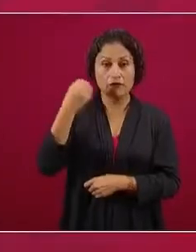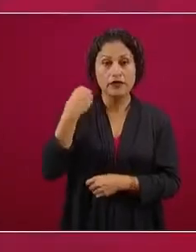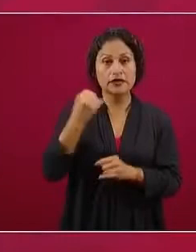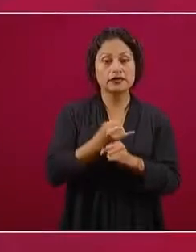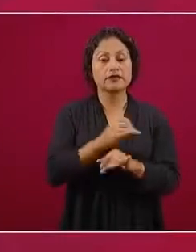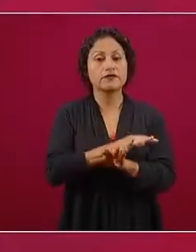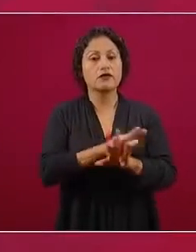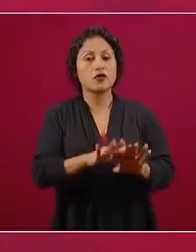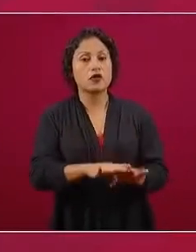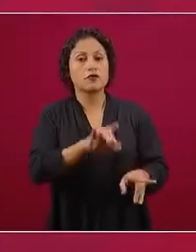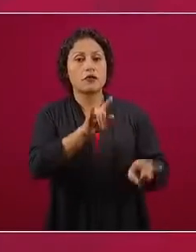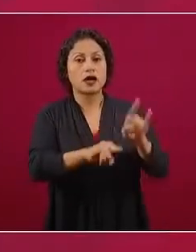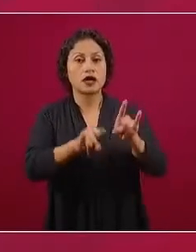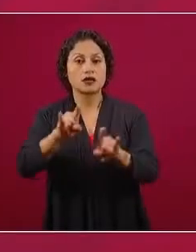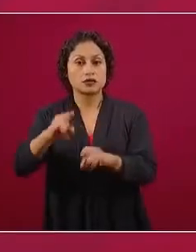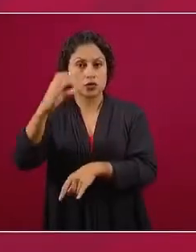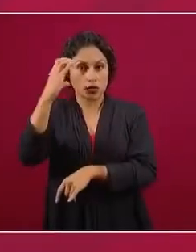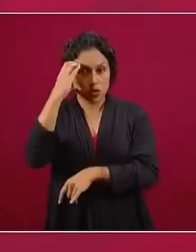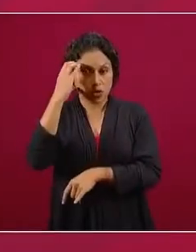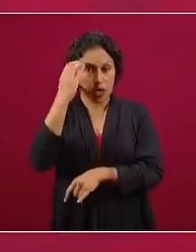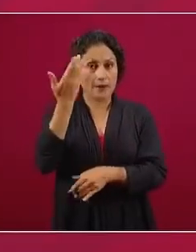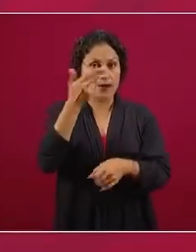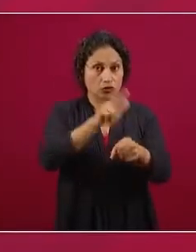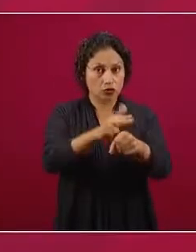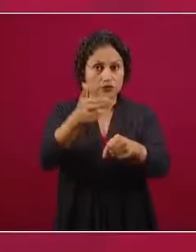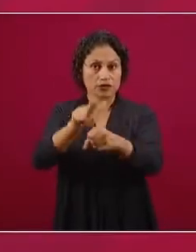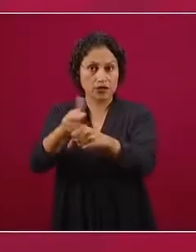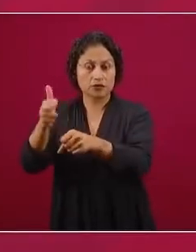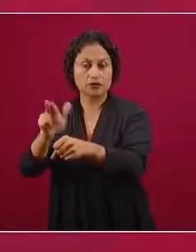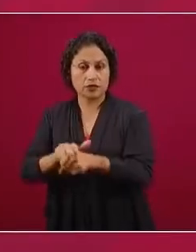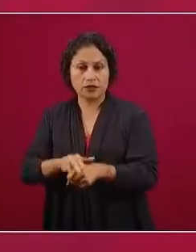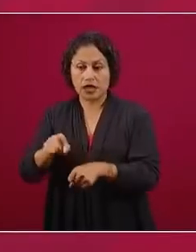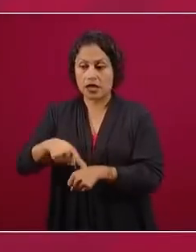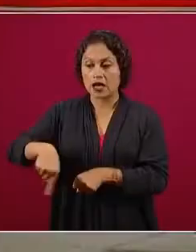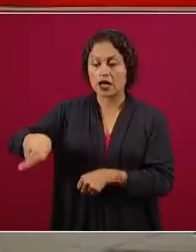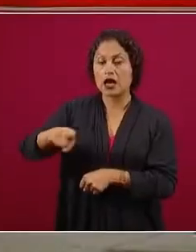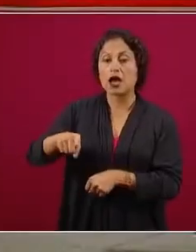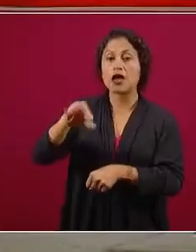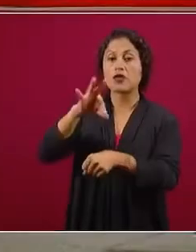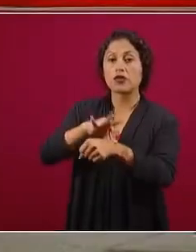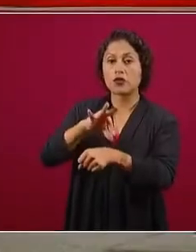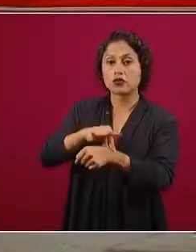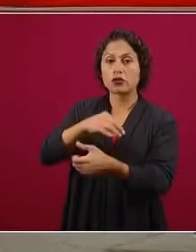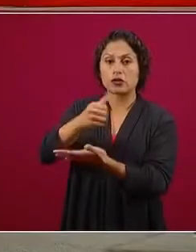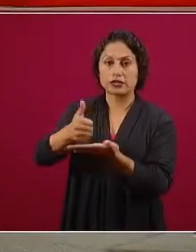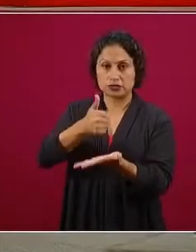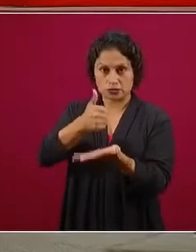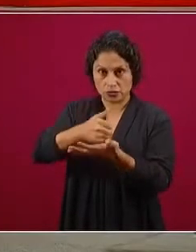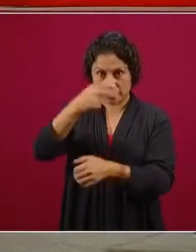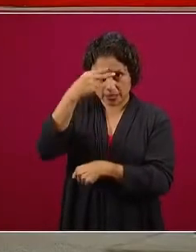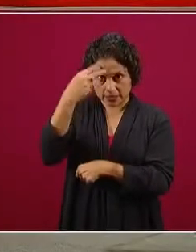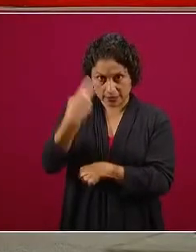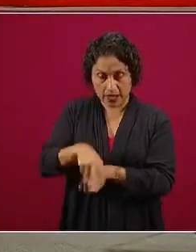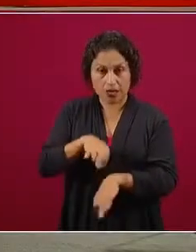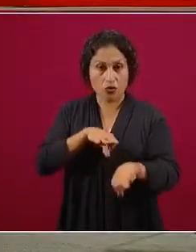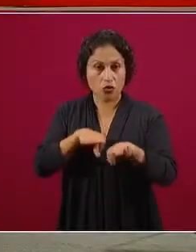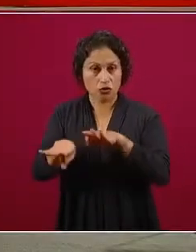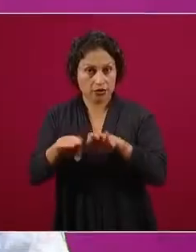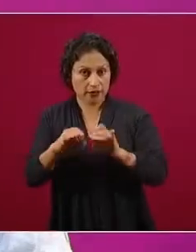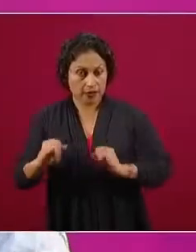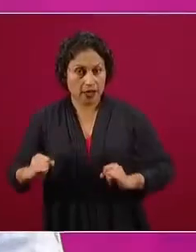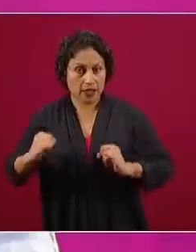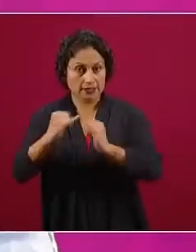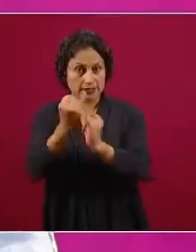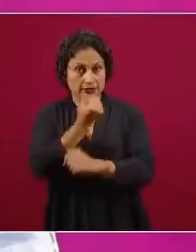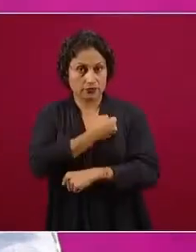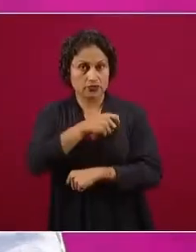la ocupación hospitalaria en la Ciudad de México, y ellas, residentes de la Ciudad de México y trabajando en institutos nacionales de salud